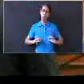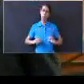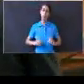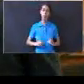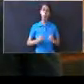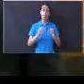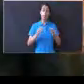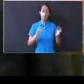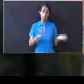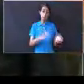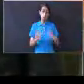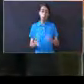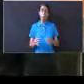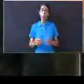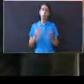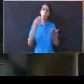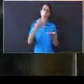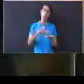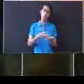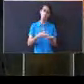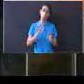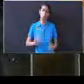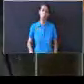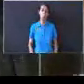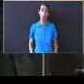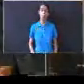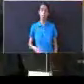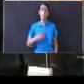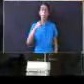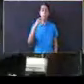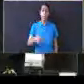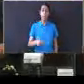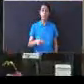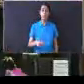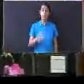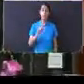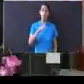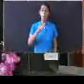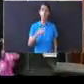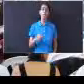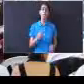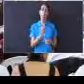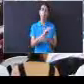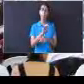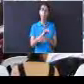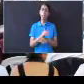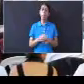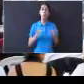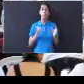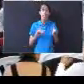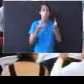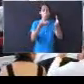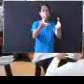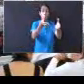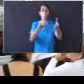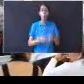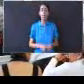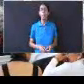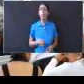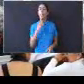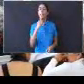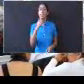andamos llevando. Y a este había que dejarlos en una tumba, cerrar la tumba y decirle adiós.